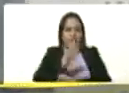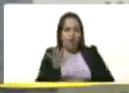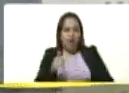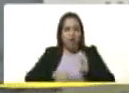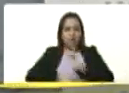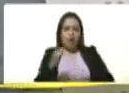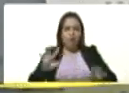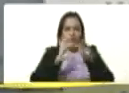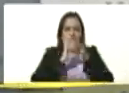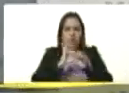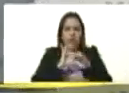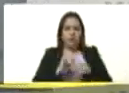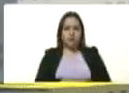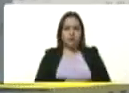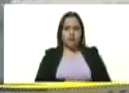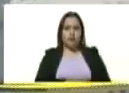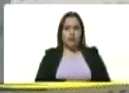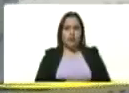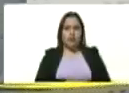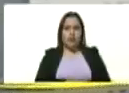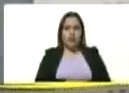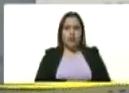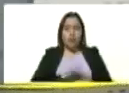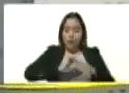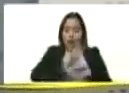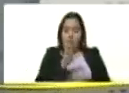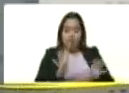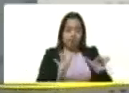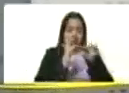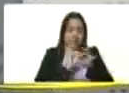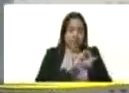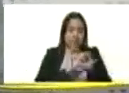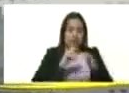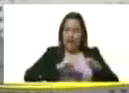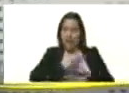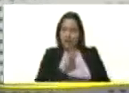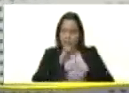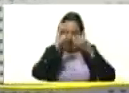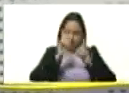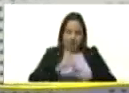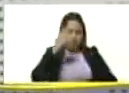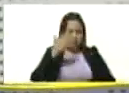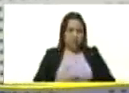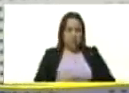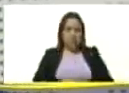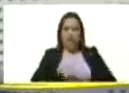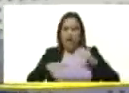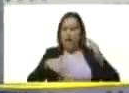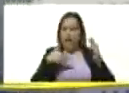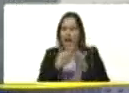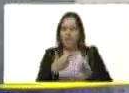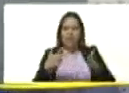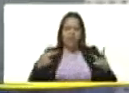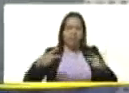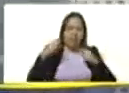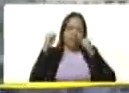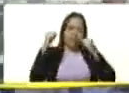unida, un ALBA de solidaridad, un ALBA de dignidad. ¡Hasta la victoria